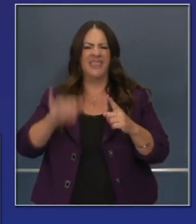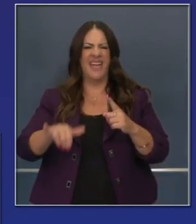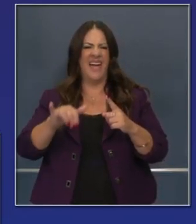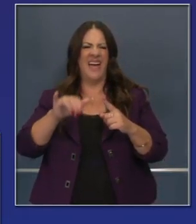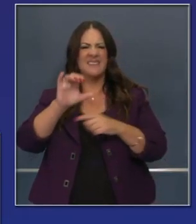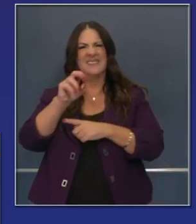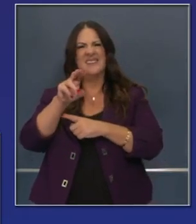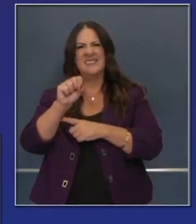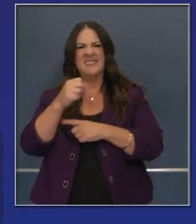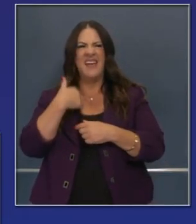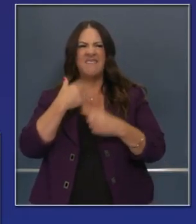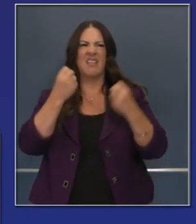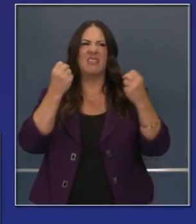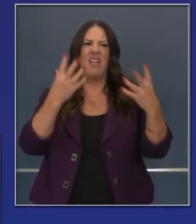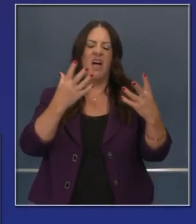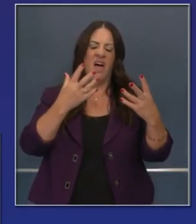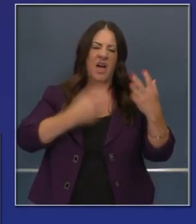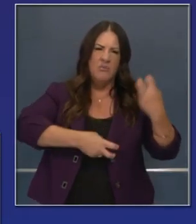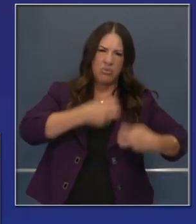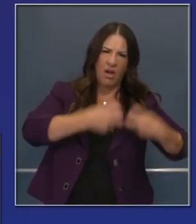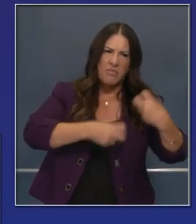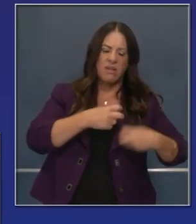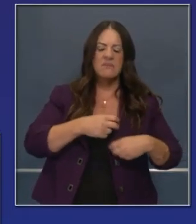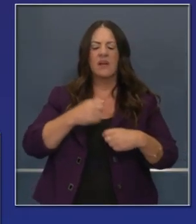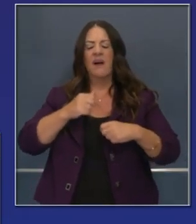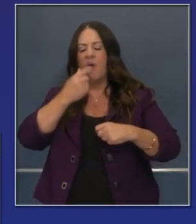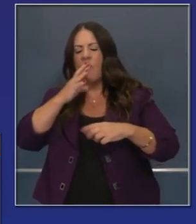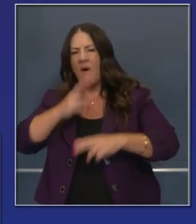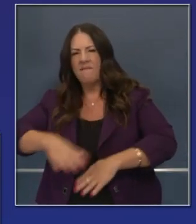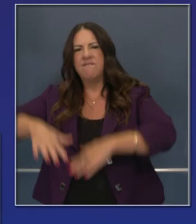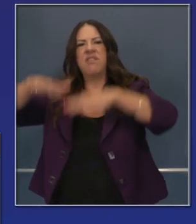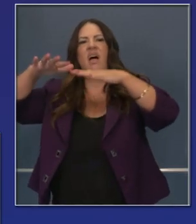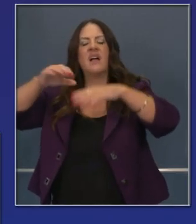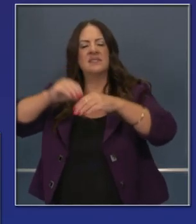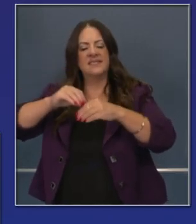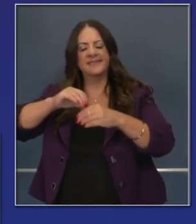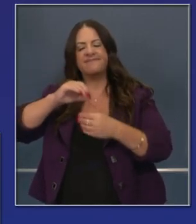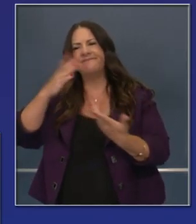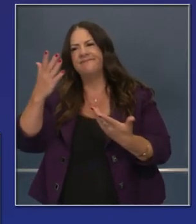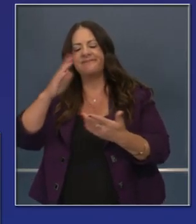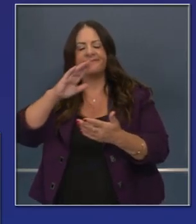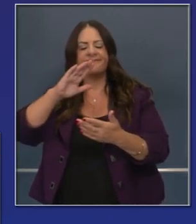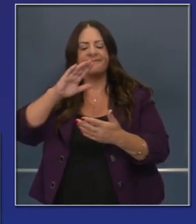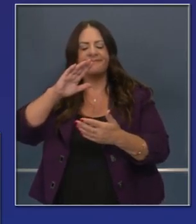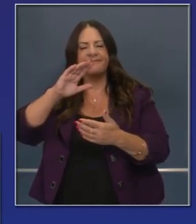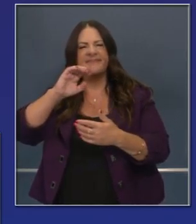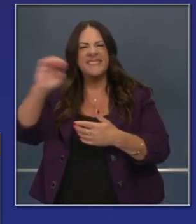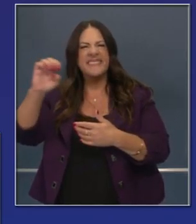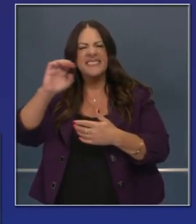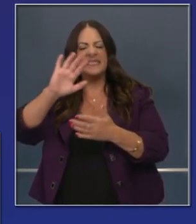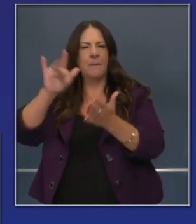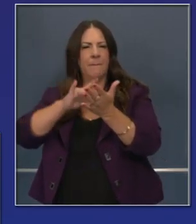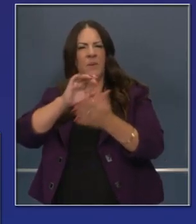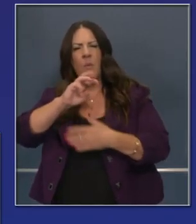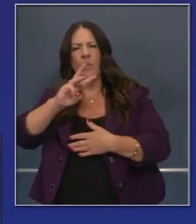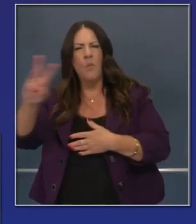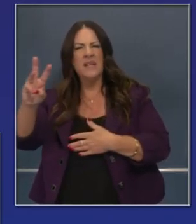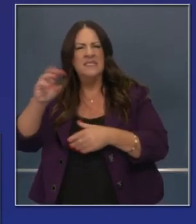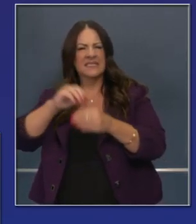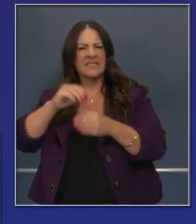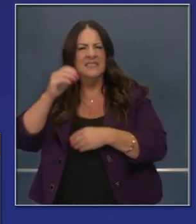una variedad de cuestiones, inundaciones en algunas partes del país, incendios acá en la costa del oeste,